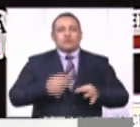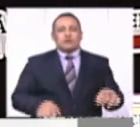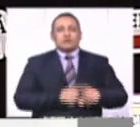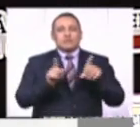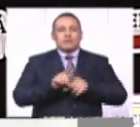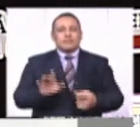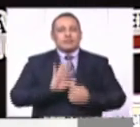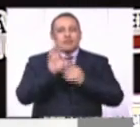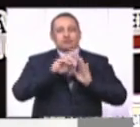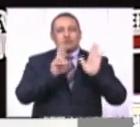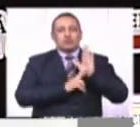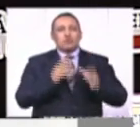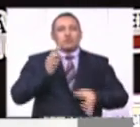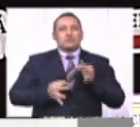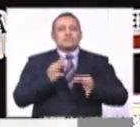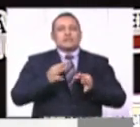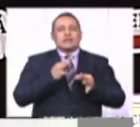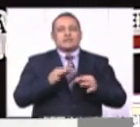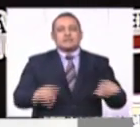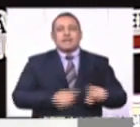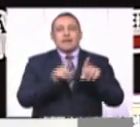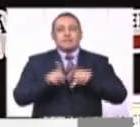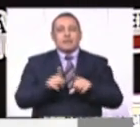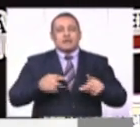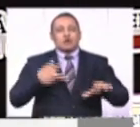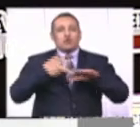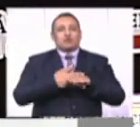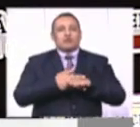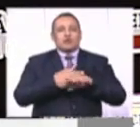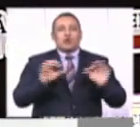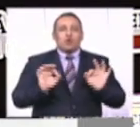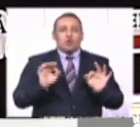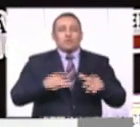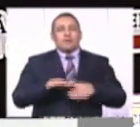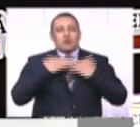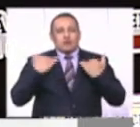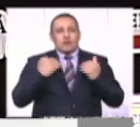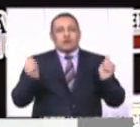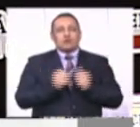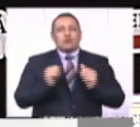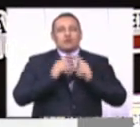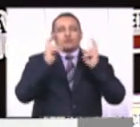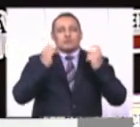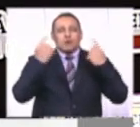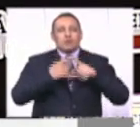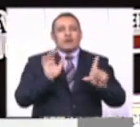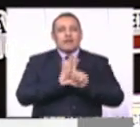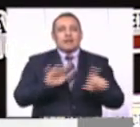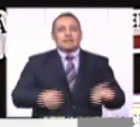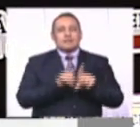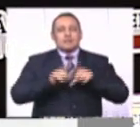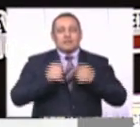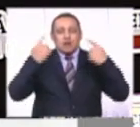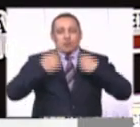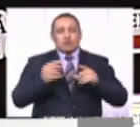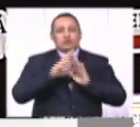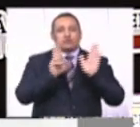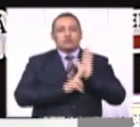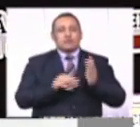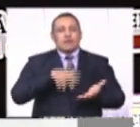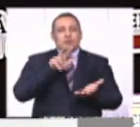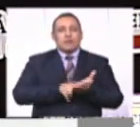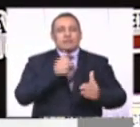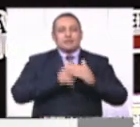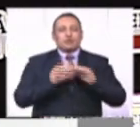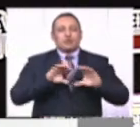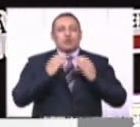emisión de resoluciones judiciales e interrumpir o afectar las consecuencias jurídicas de los acuerdos y resoluciones aprobadas por